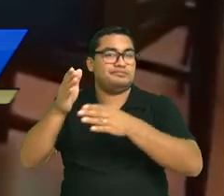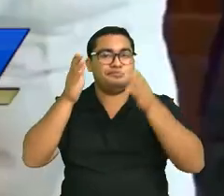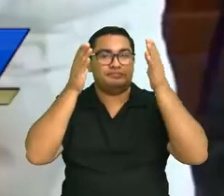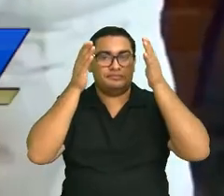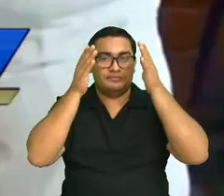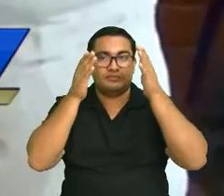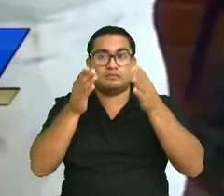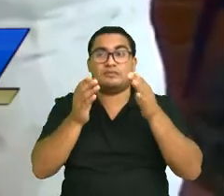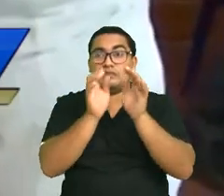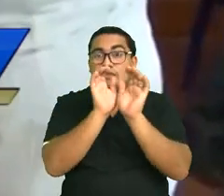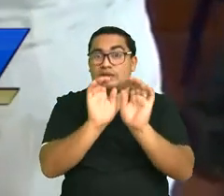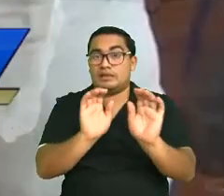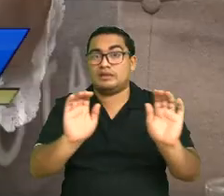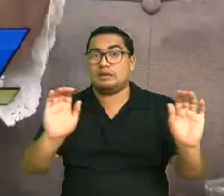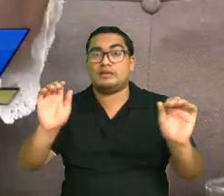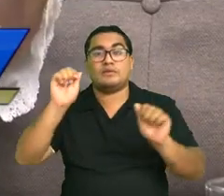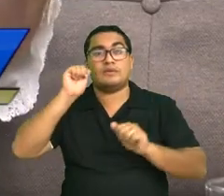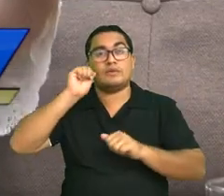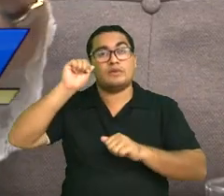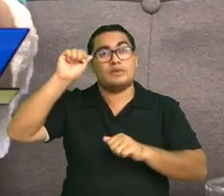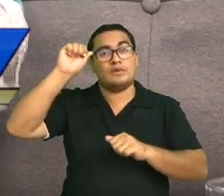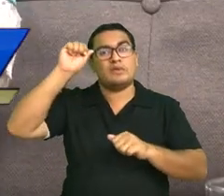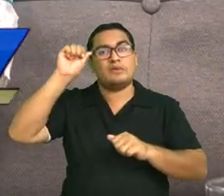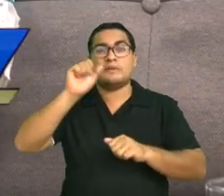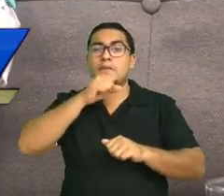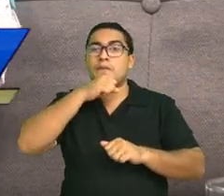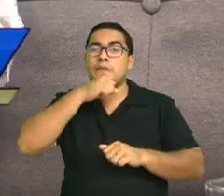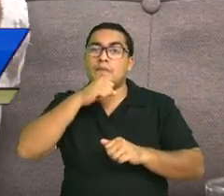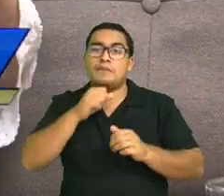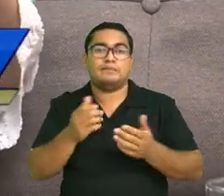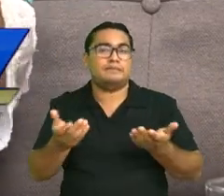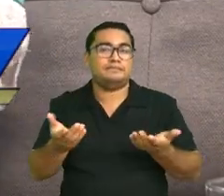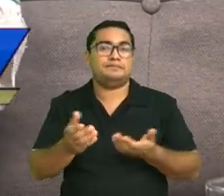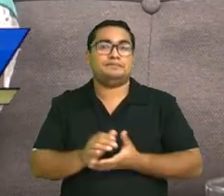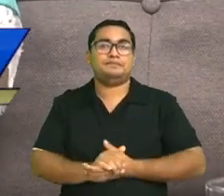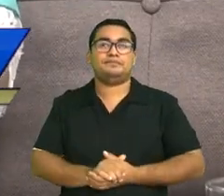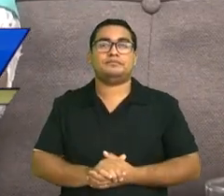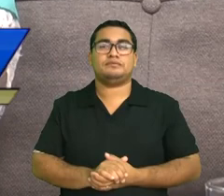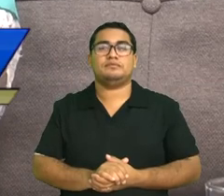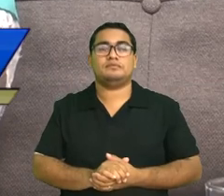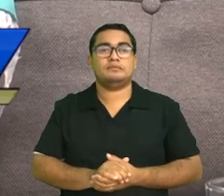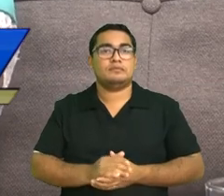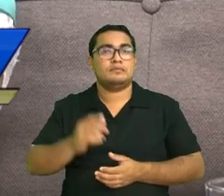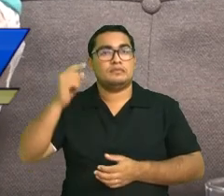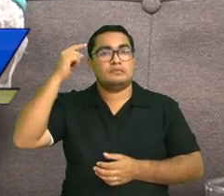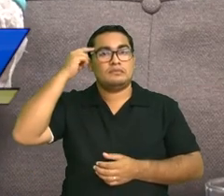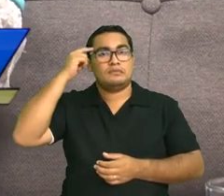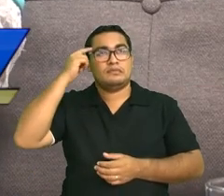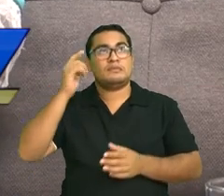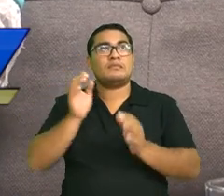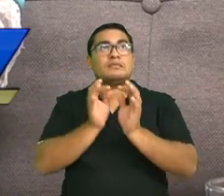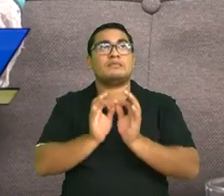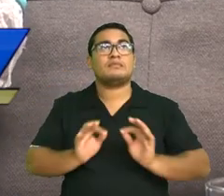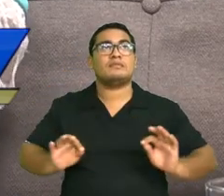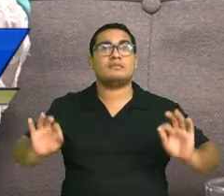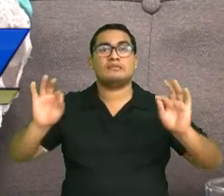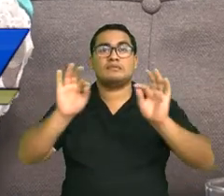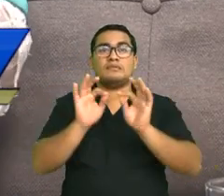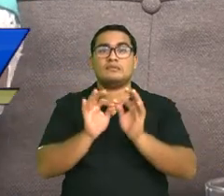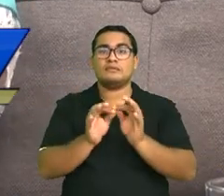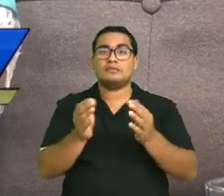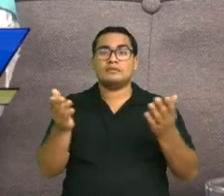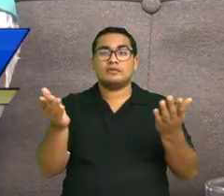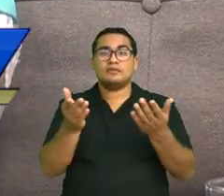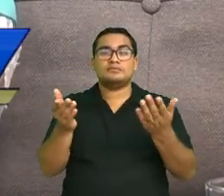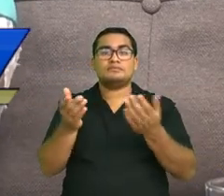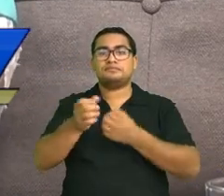en niños, en adultos, en ancianos. Creo que la dimensión de esto es, tiene también el impacto